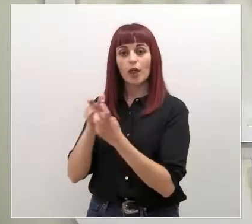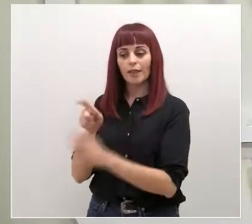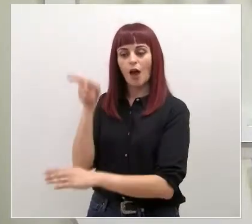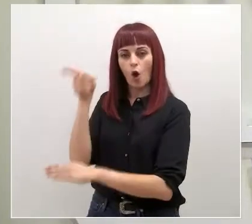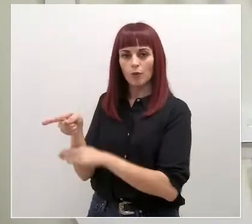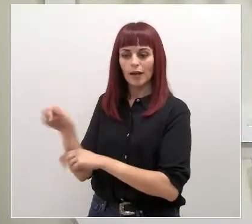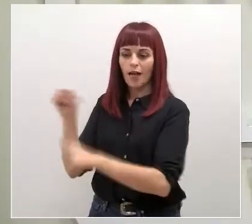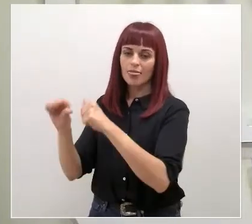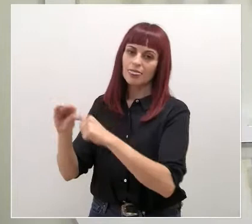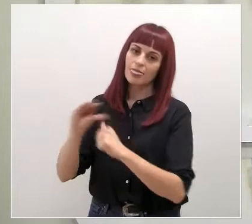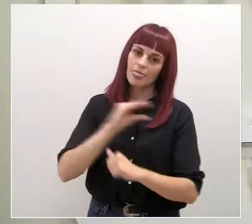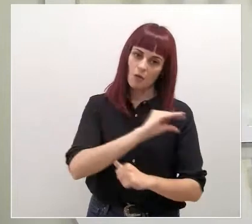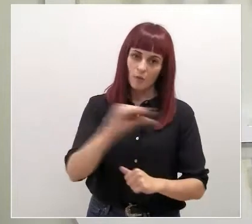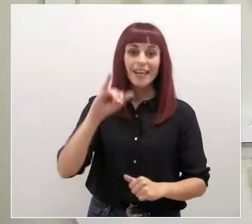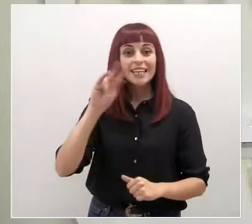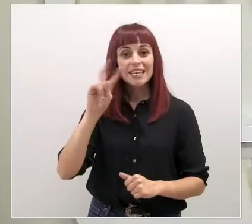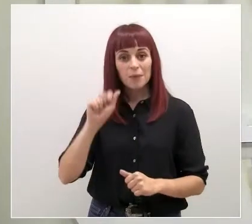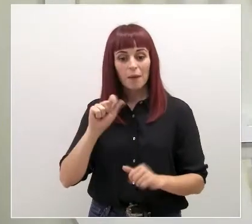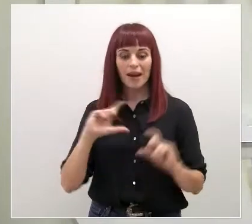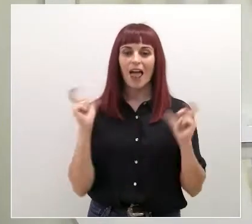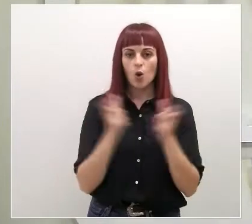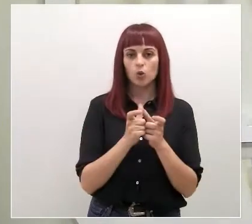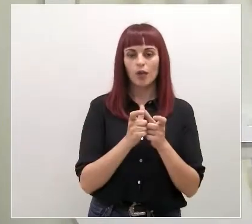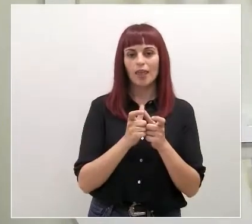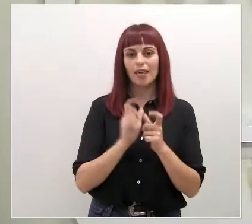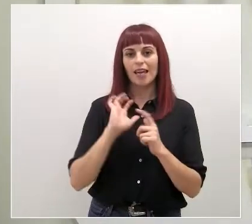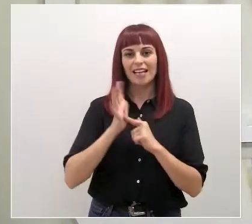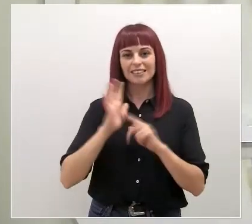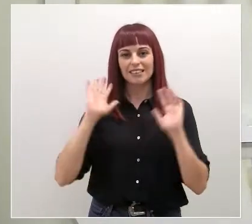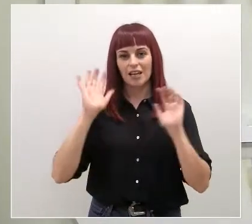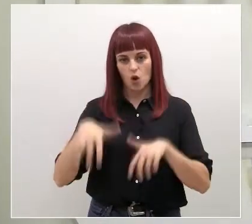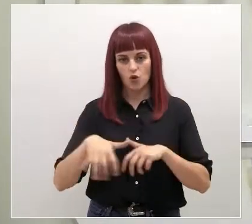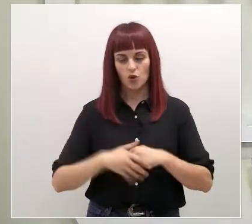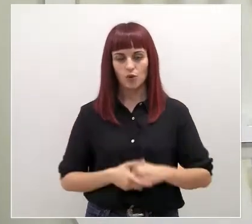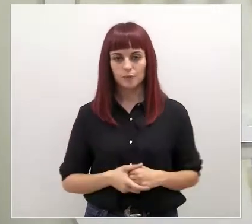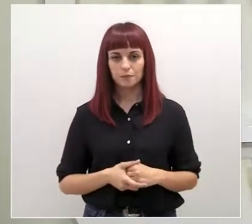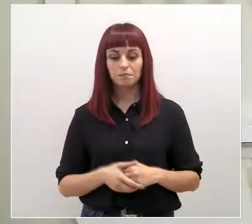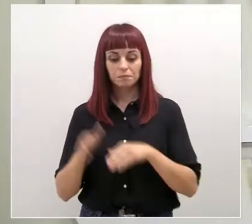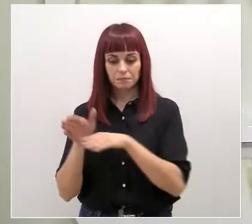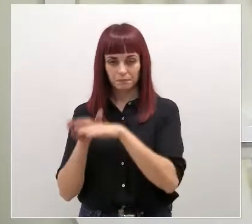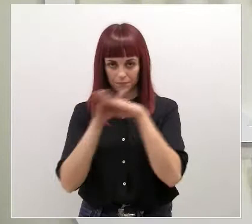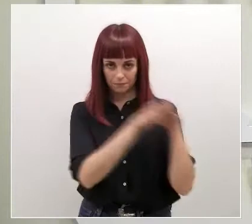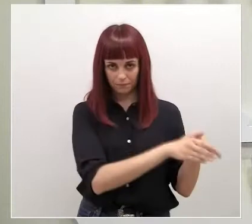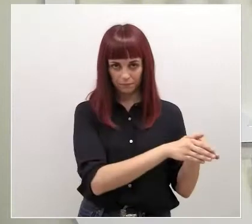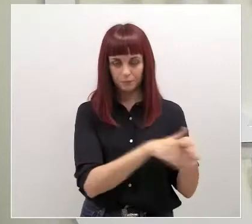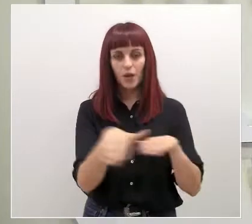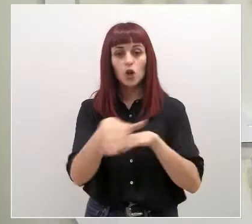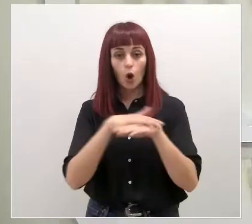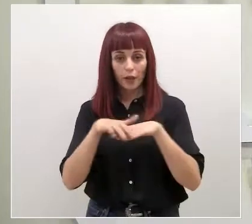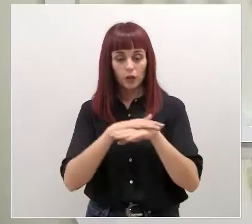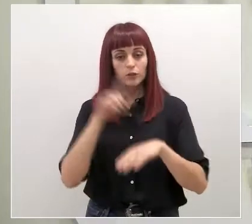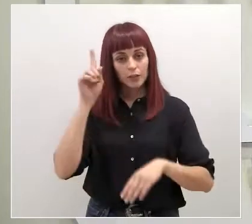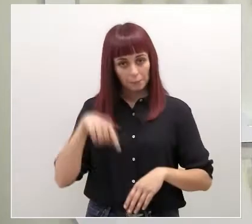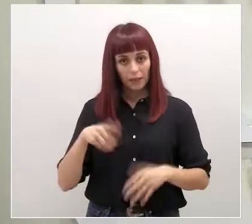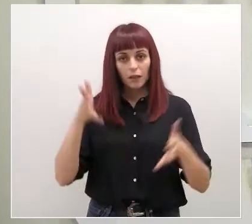a devolver la liquidación de IVA a la Junta de Castilla y León. Por otro lado, el Gobierno también, de